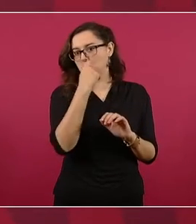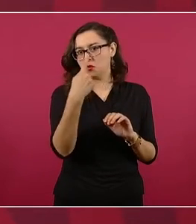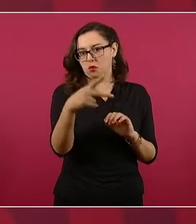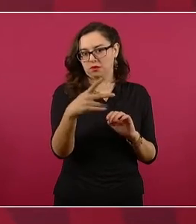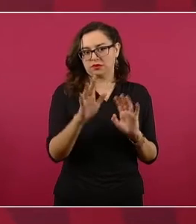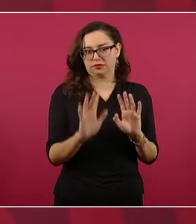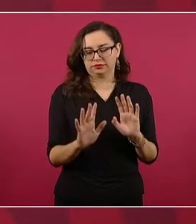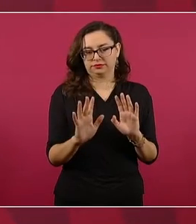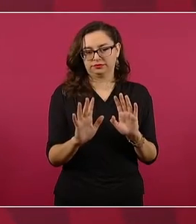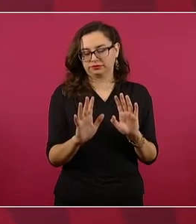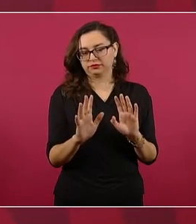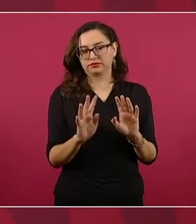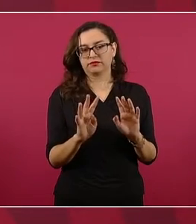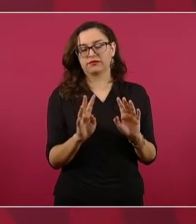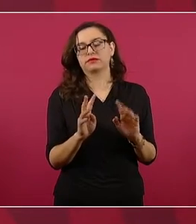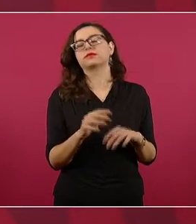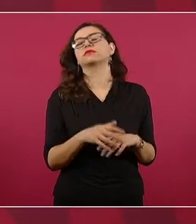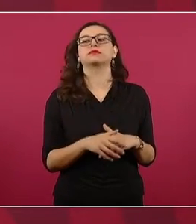si hay que nombrar